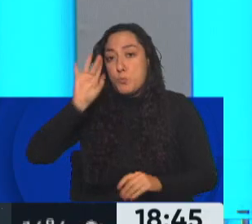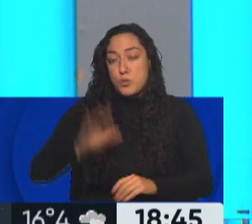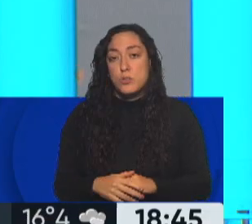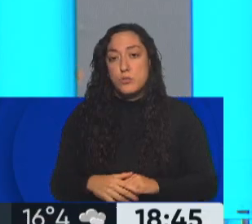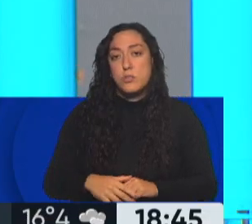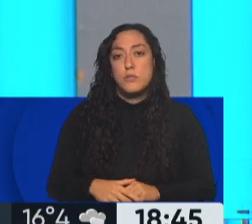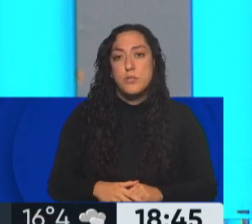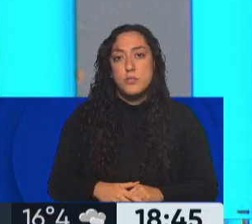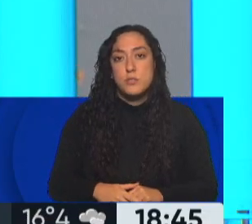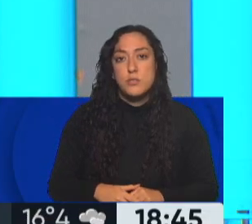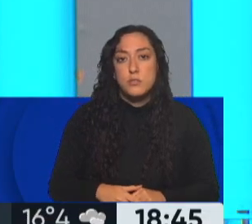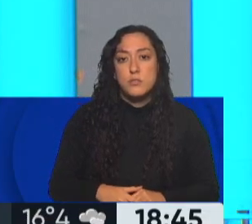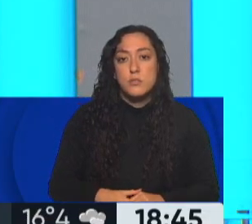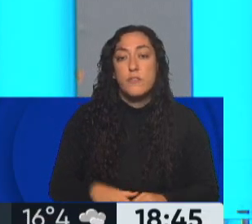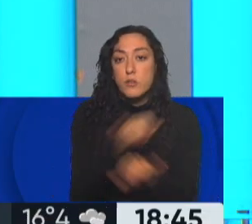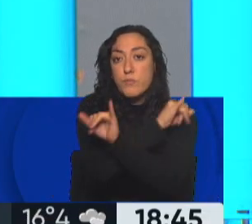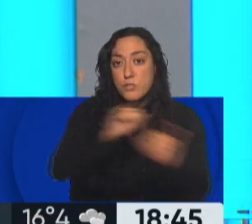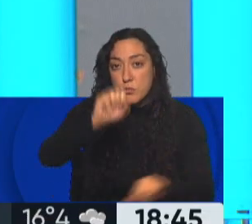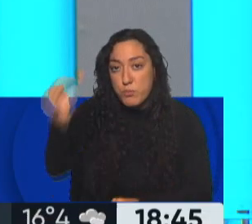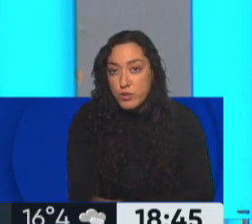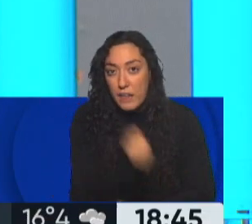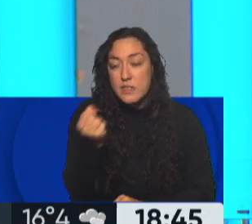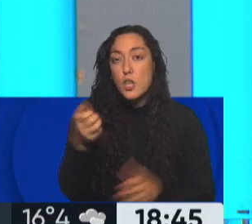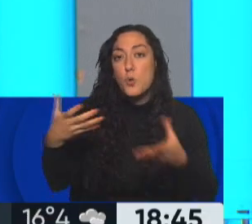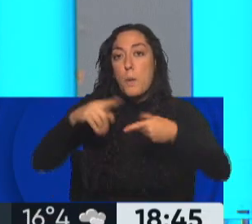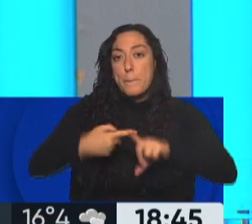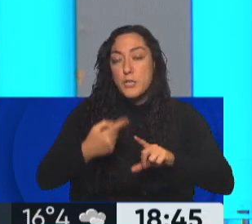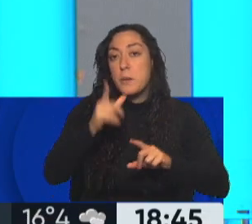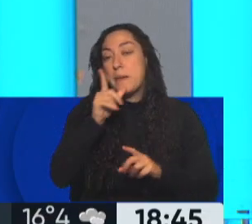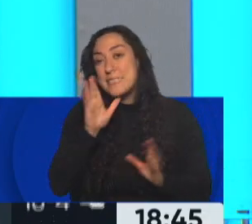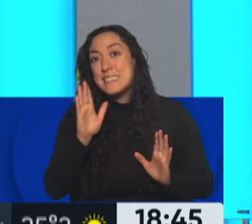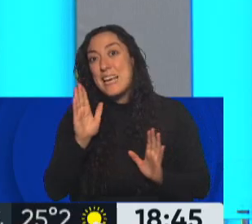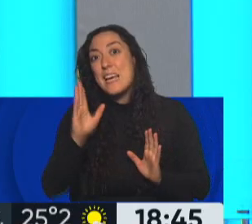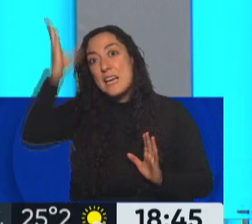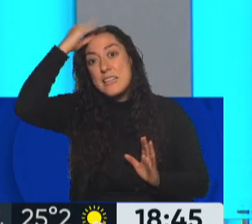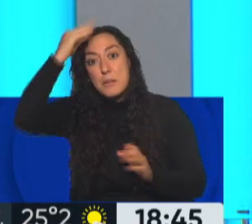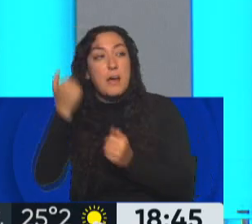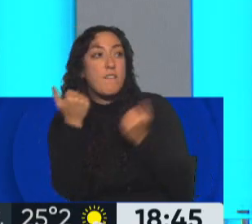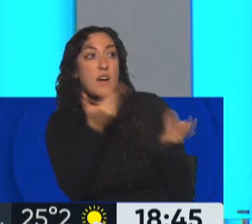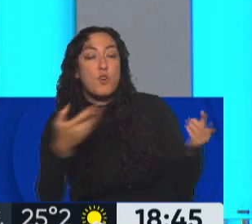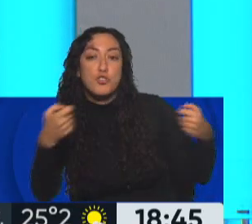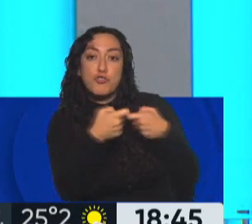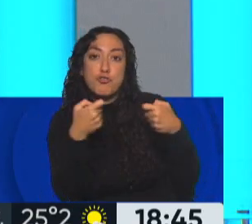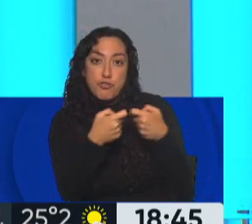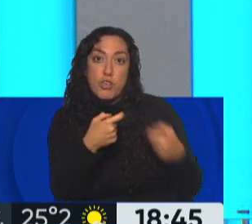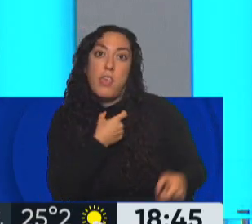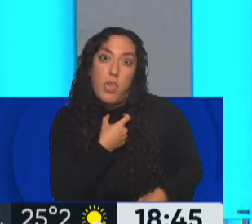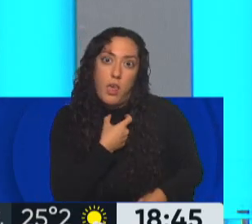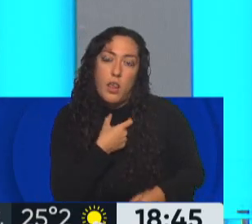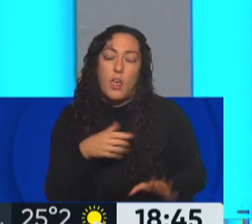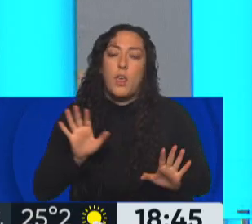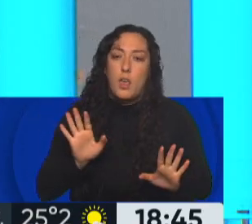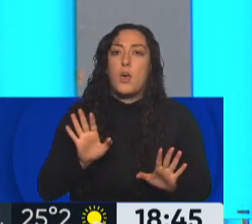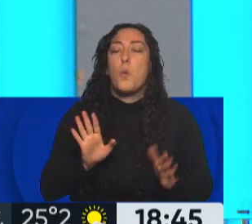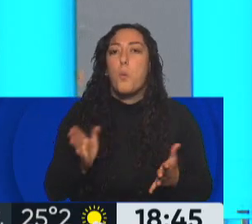digamos, no es un dato menor, que es un partido que se está mostrando a favor de tener una asociación con Estados Unidos, en la cual